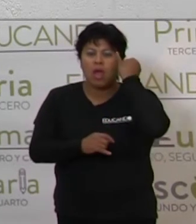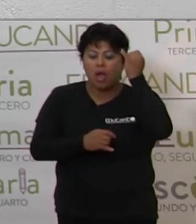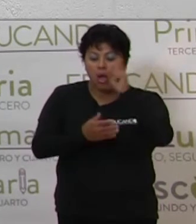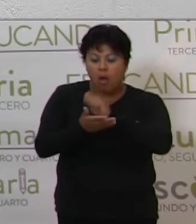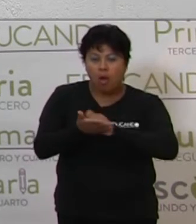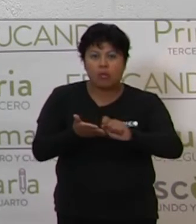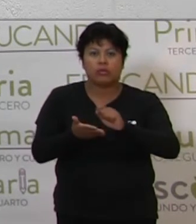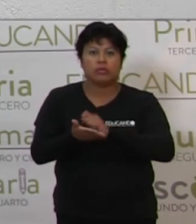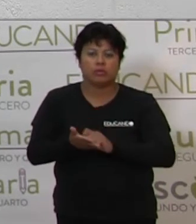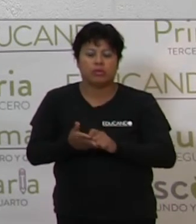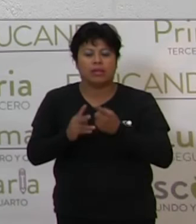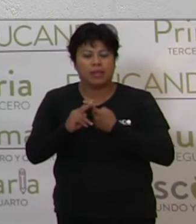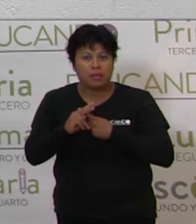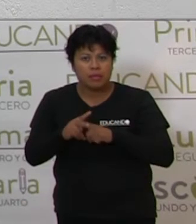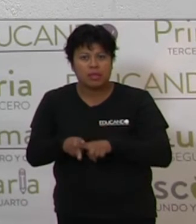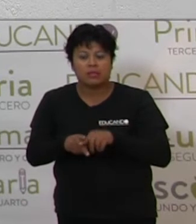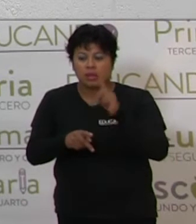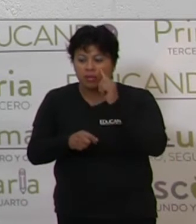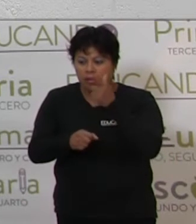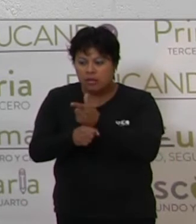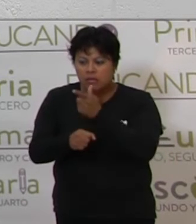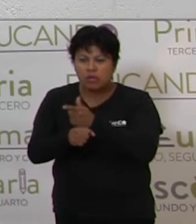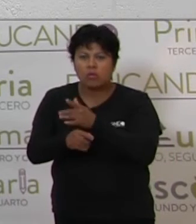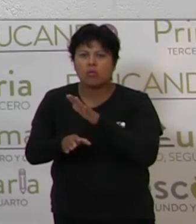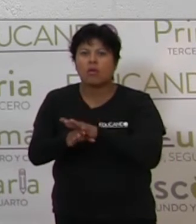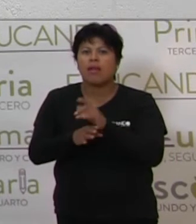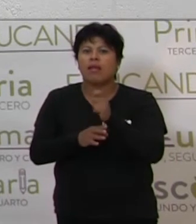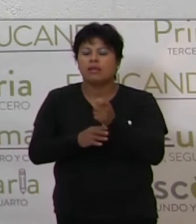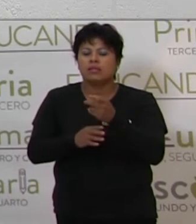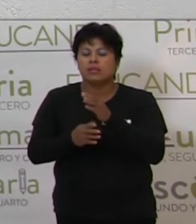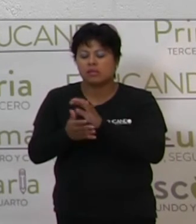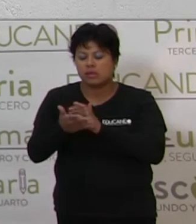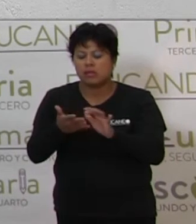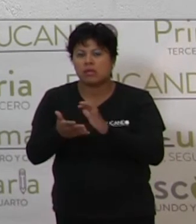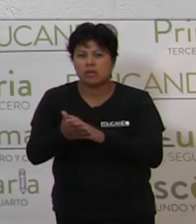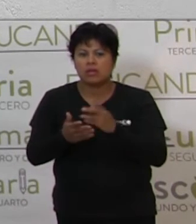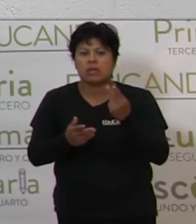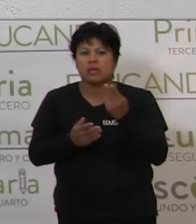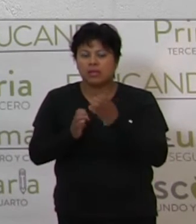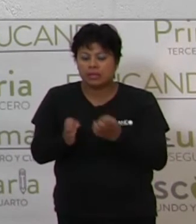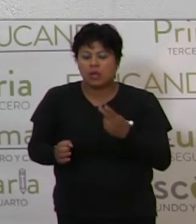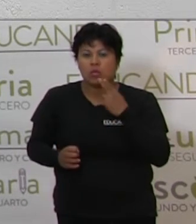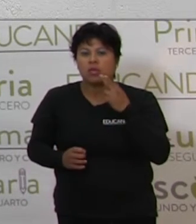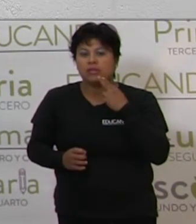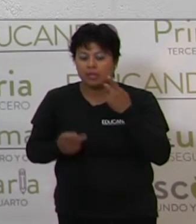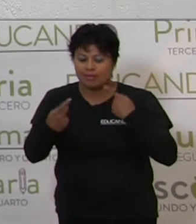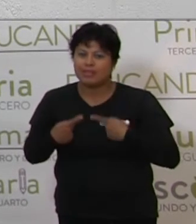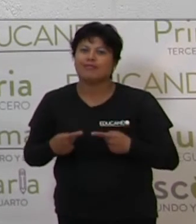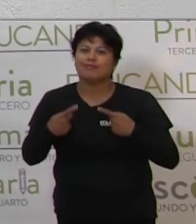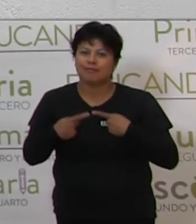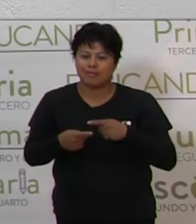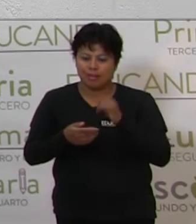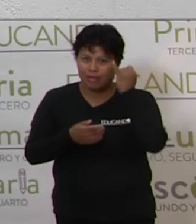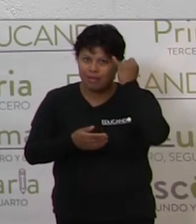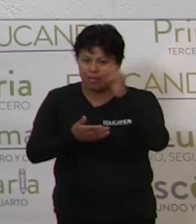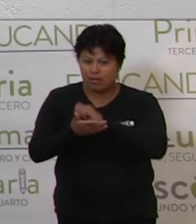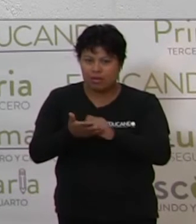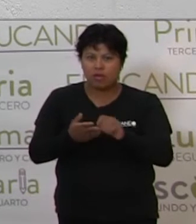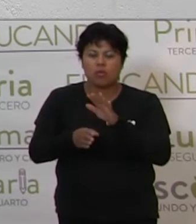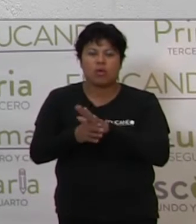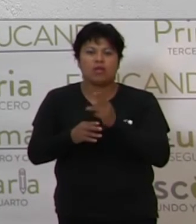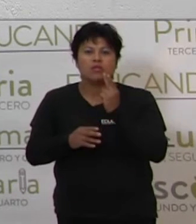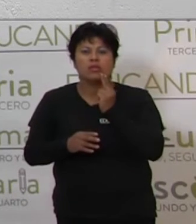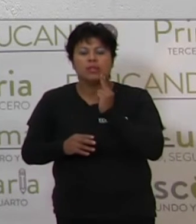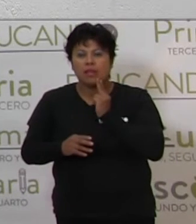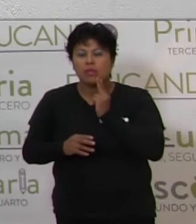el autor, que empiecen a identificar qué tipo de recursos literarios está utilizando el autor, qué tipo de